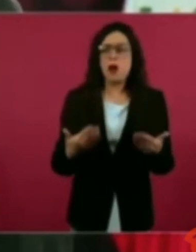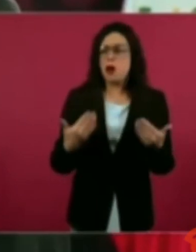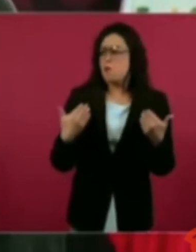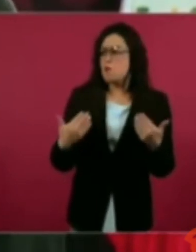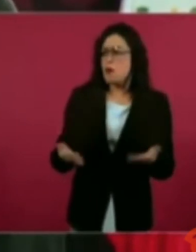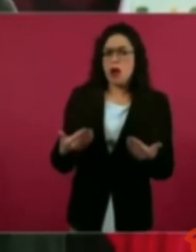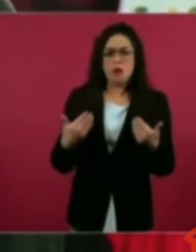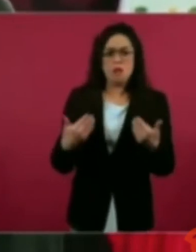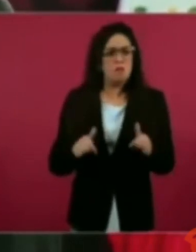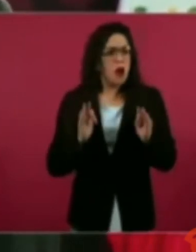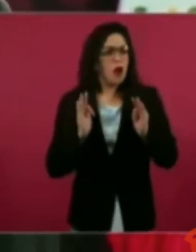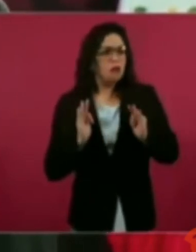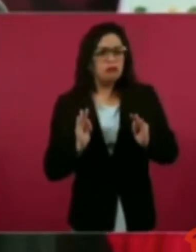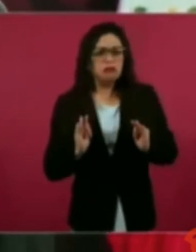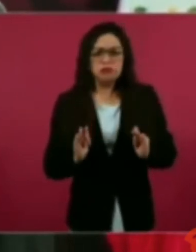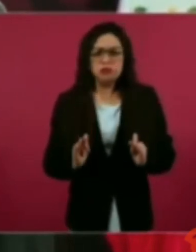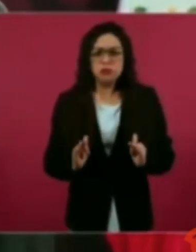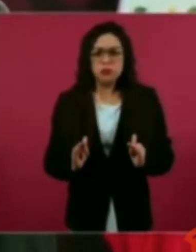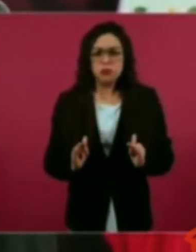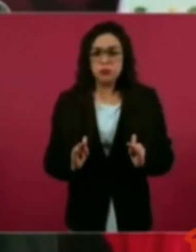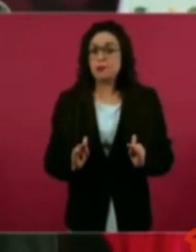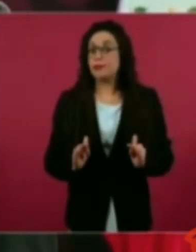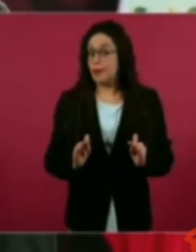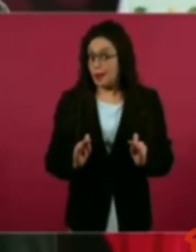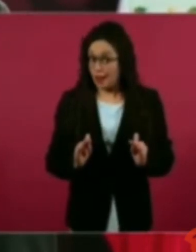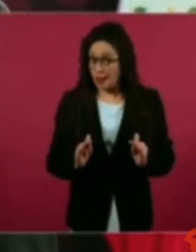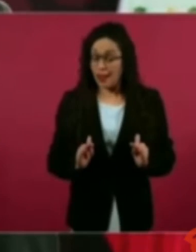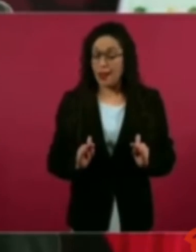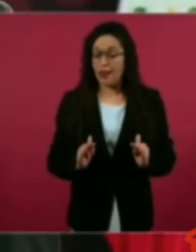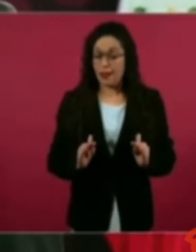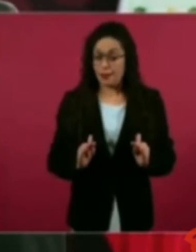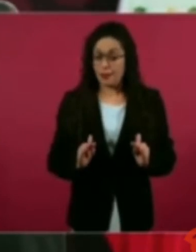Entonces, sí, vean